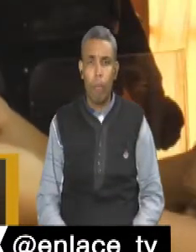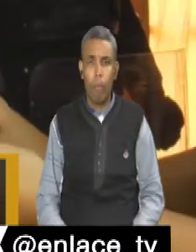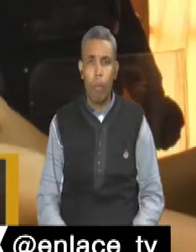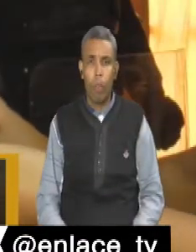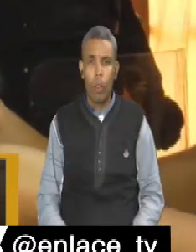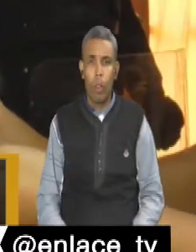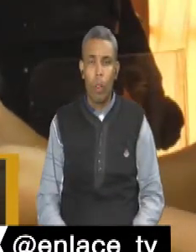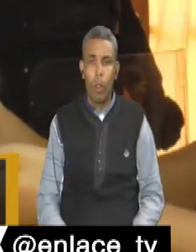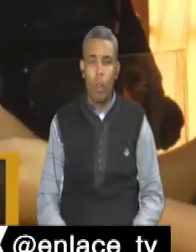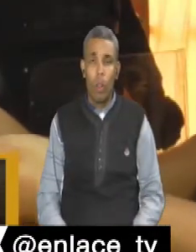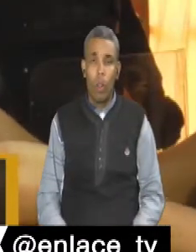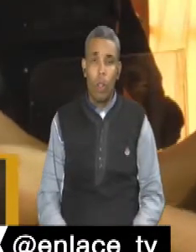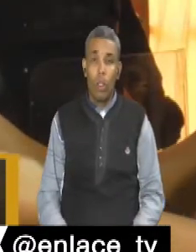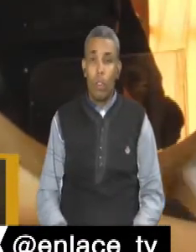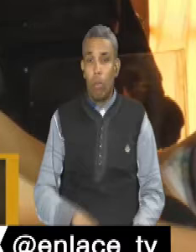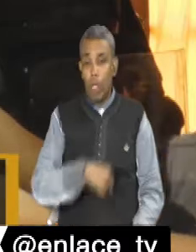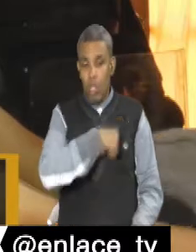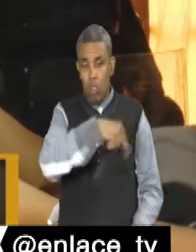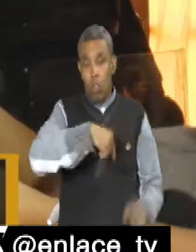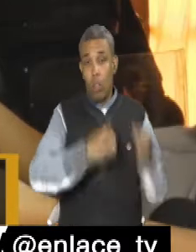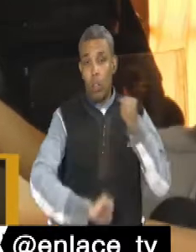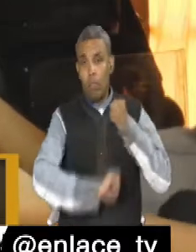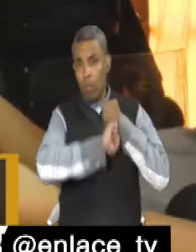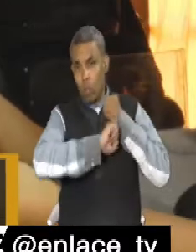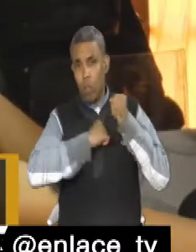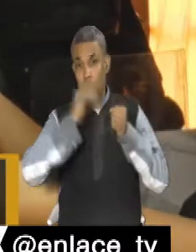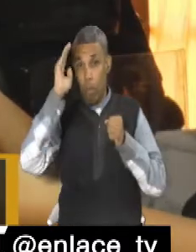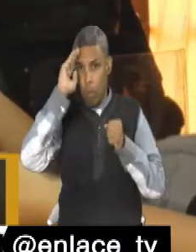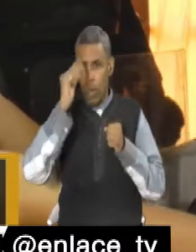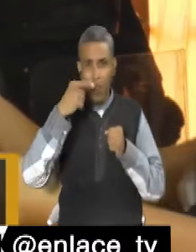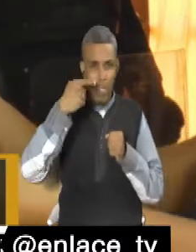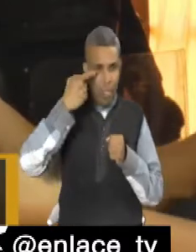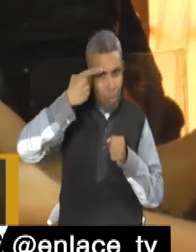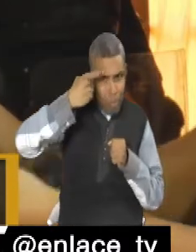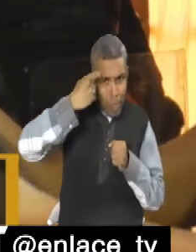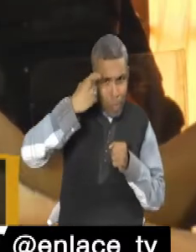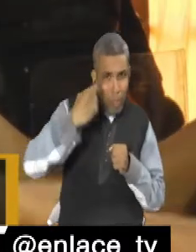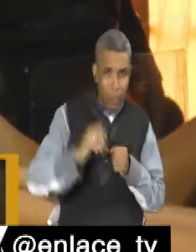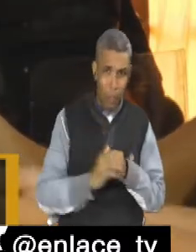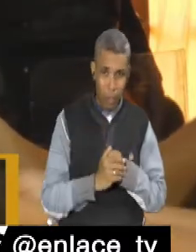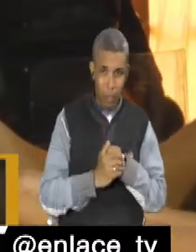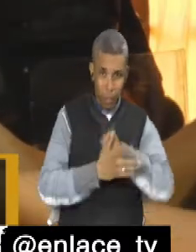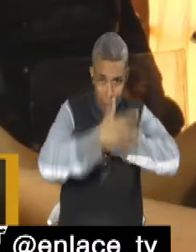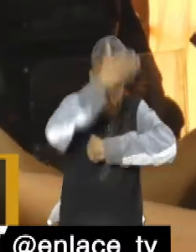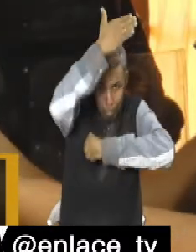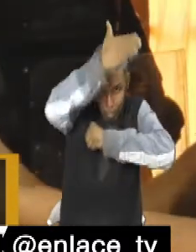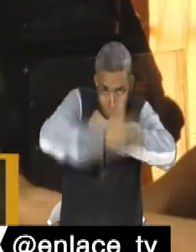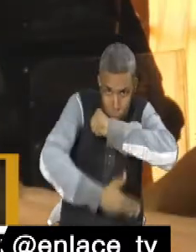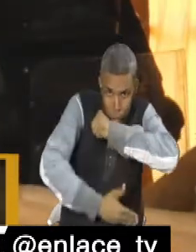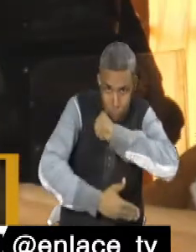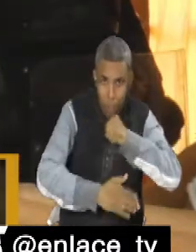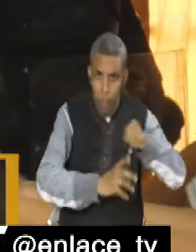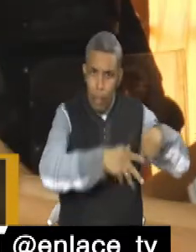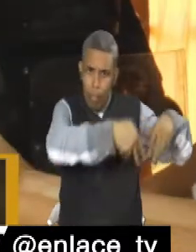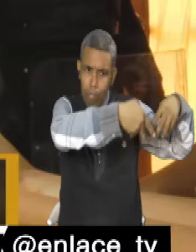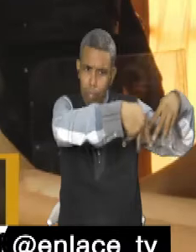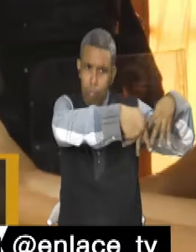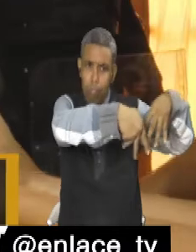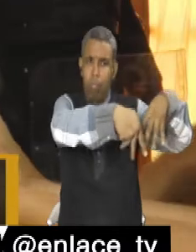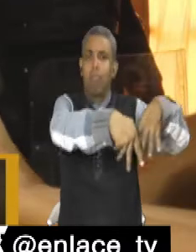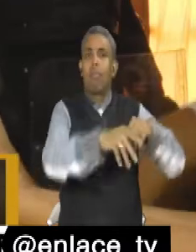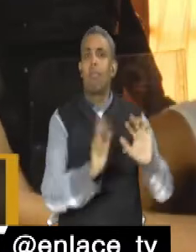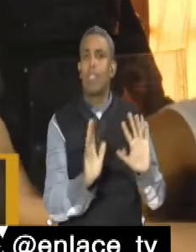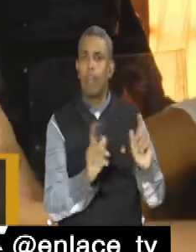SMAT más el certamen como tal dentro del estadio. Allí también se dispone